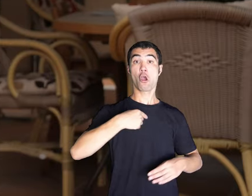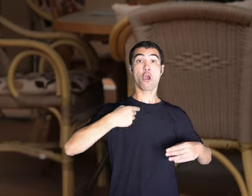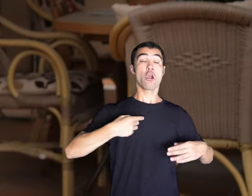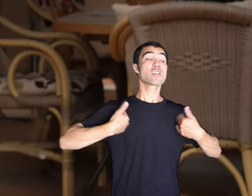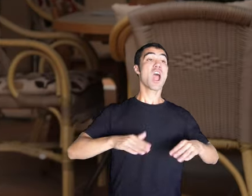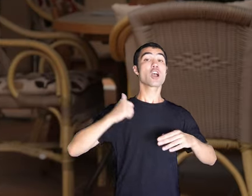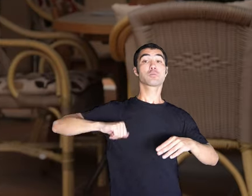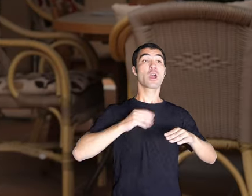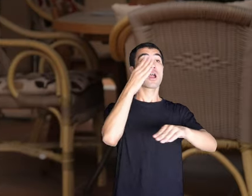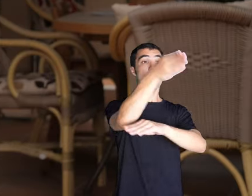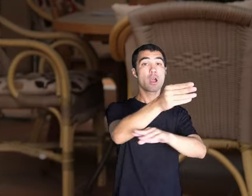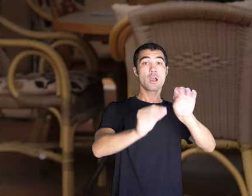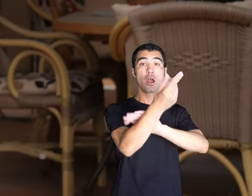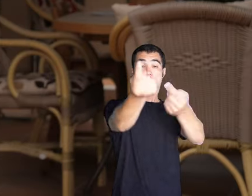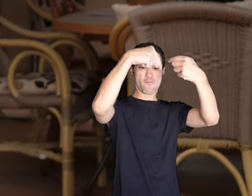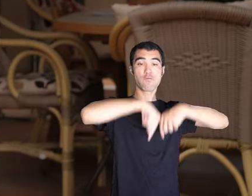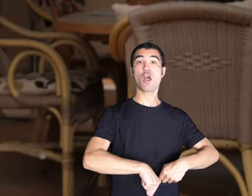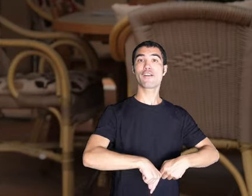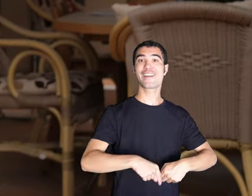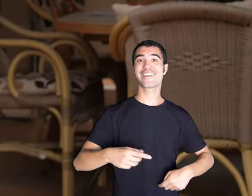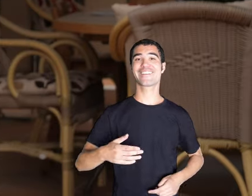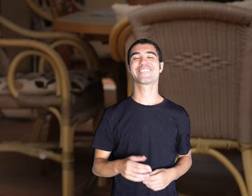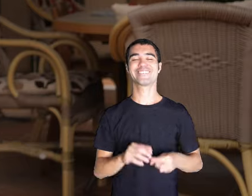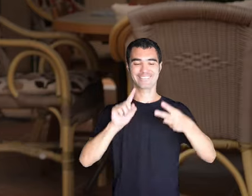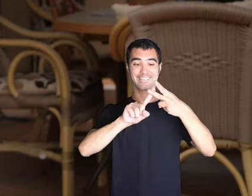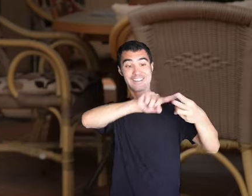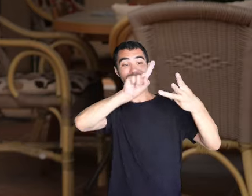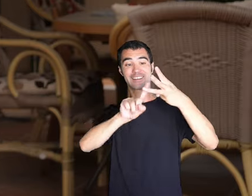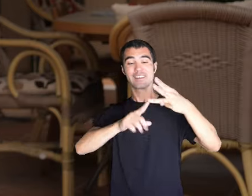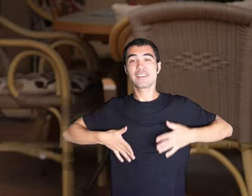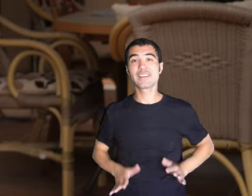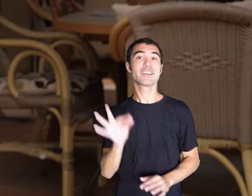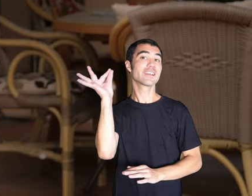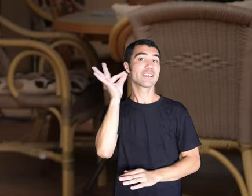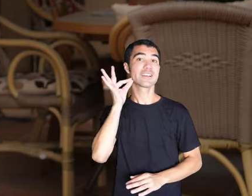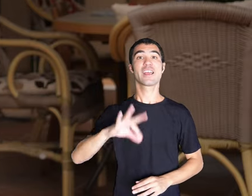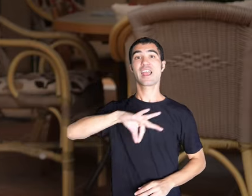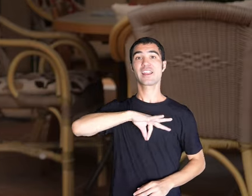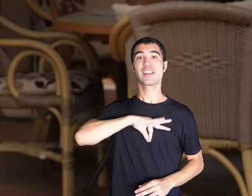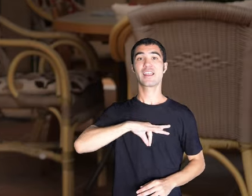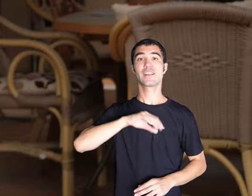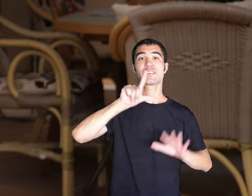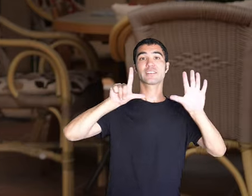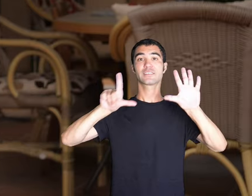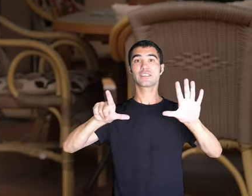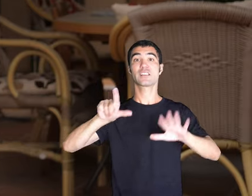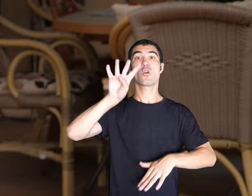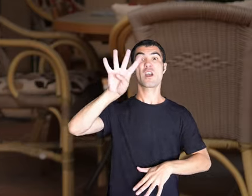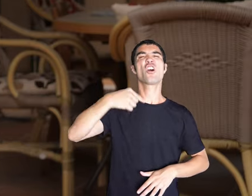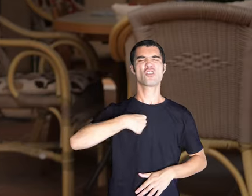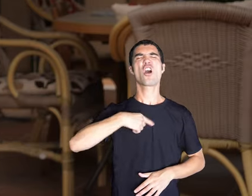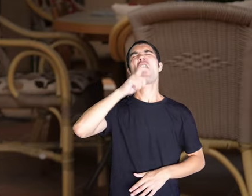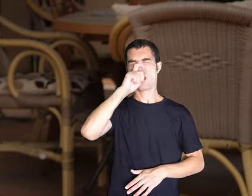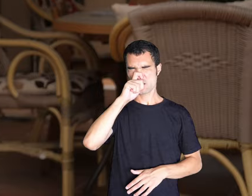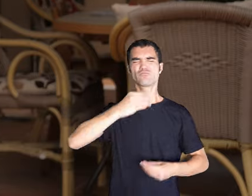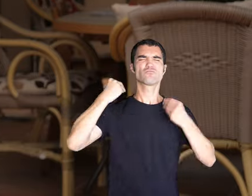de ir a Sondureta. Y mi hija, en enero 74, esto sí me acuerdo bien,